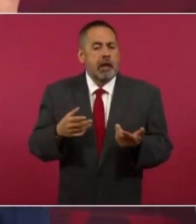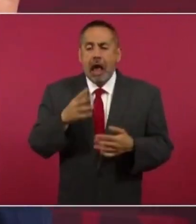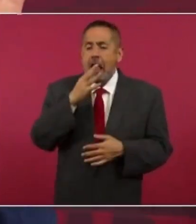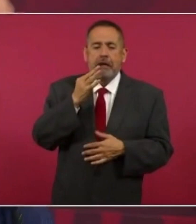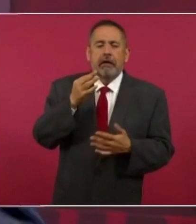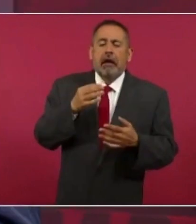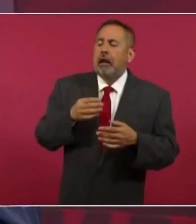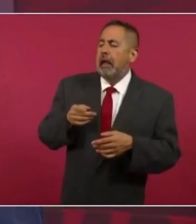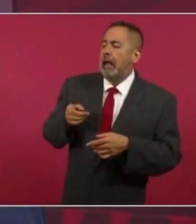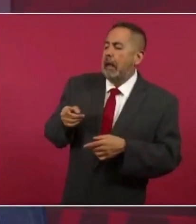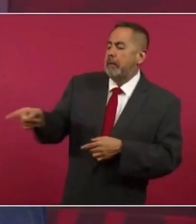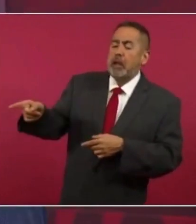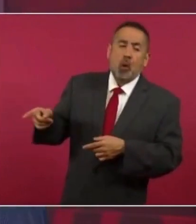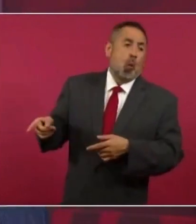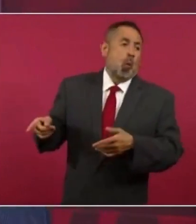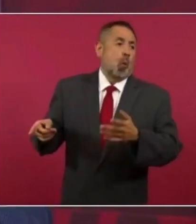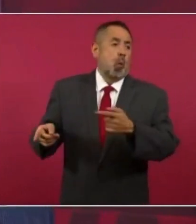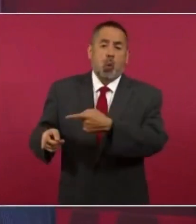decir,